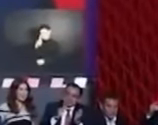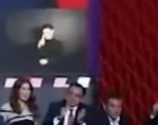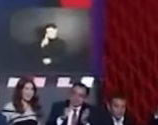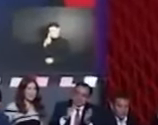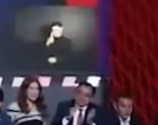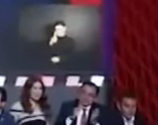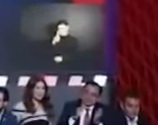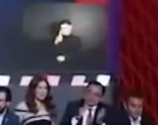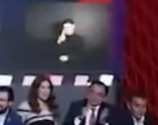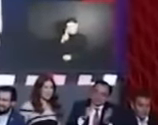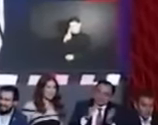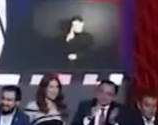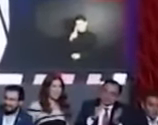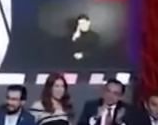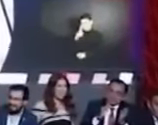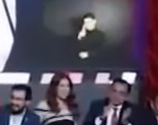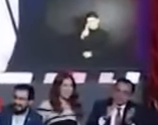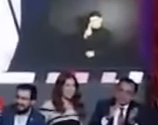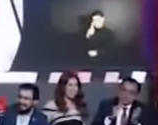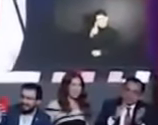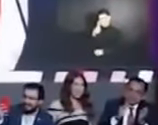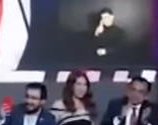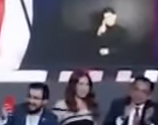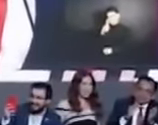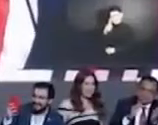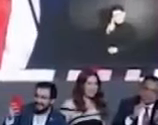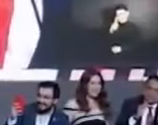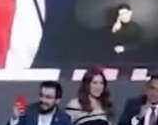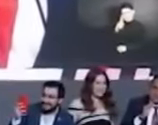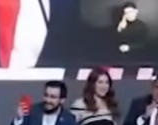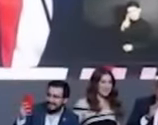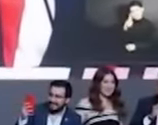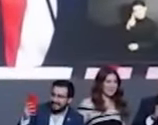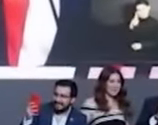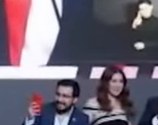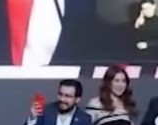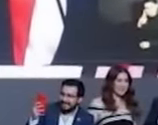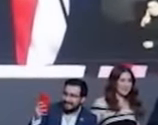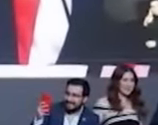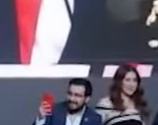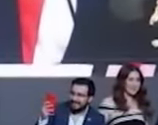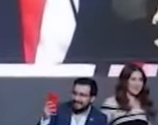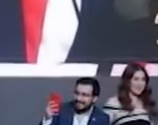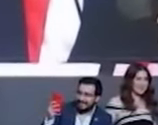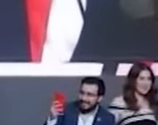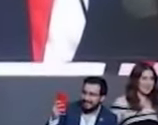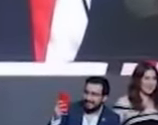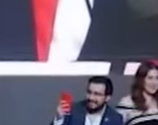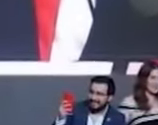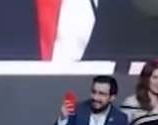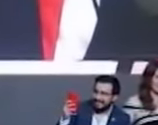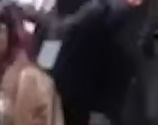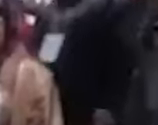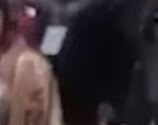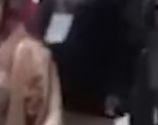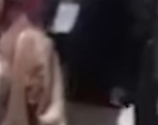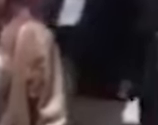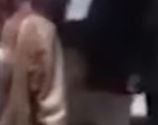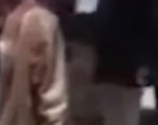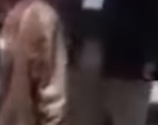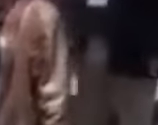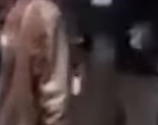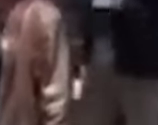órgano elitista del partido sino que participa toda la milcia podrán participar los militantes que quieren y que llenen los requisitos Sin